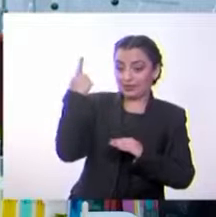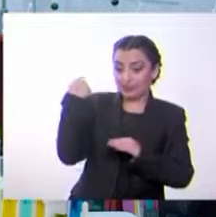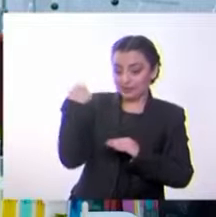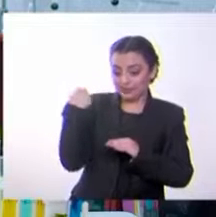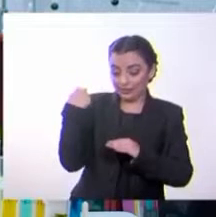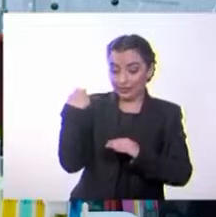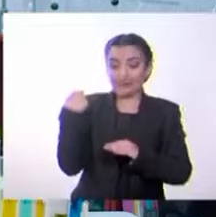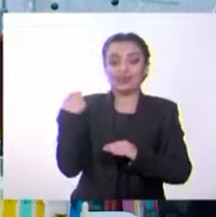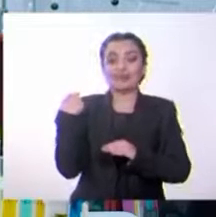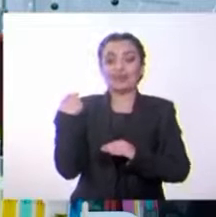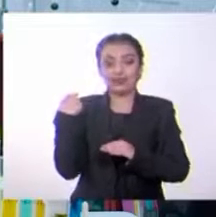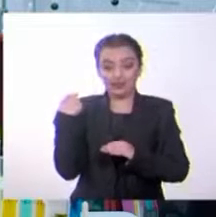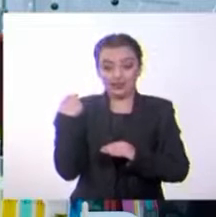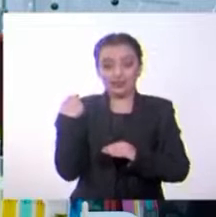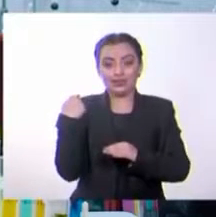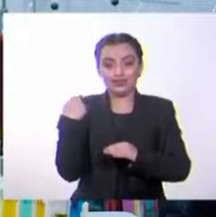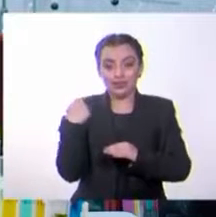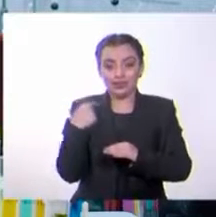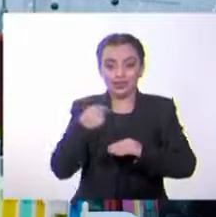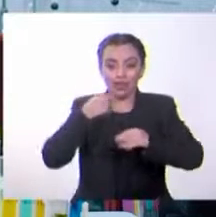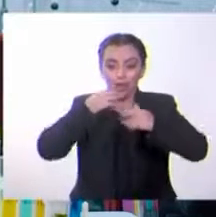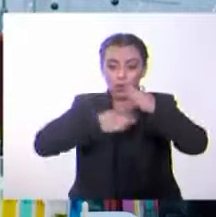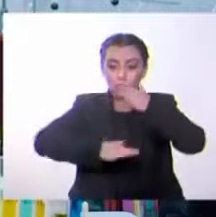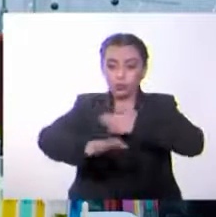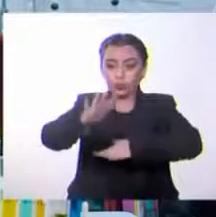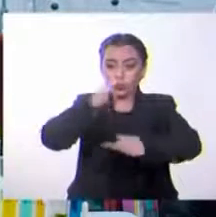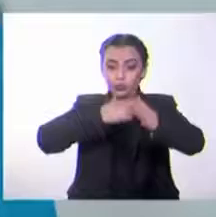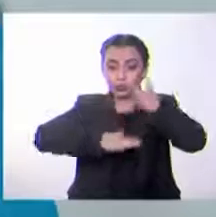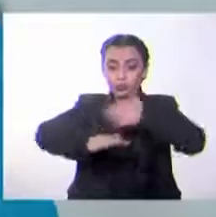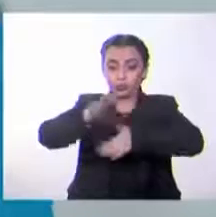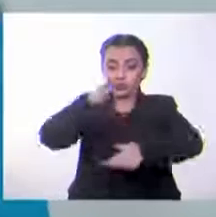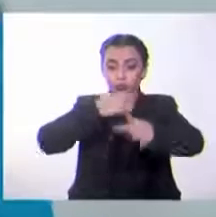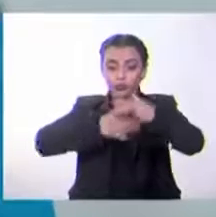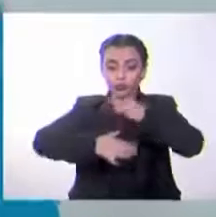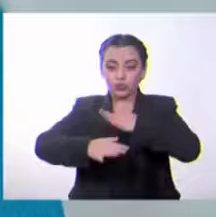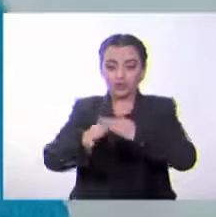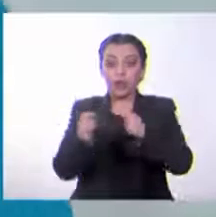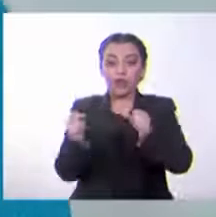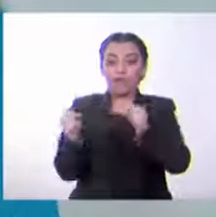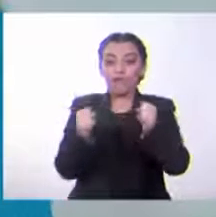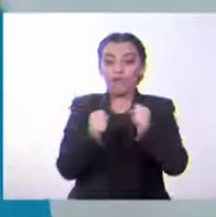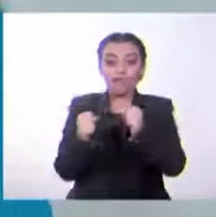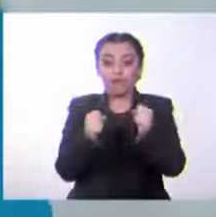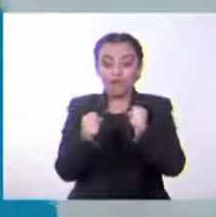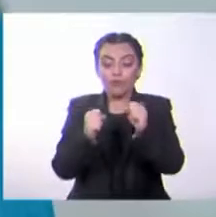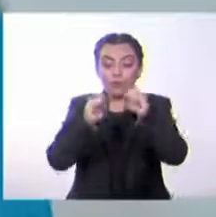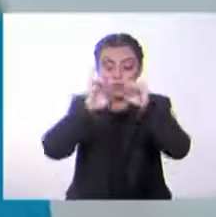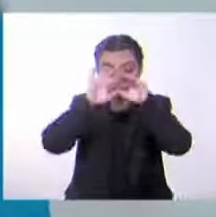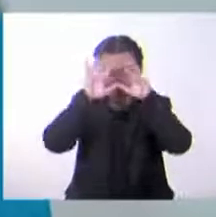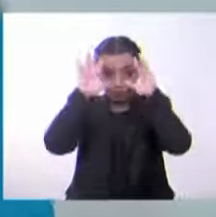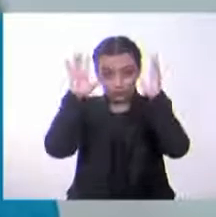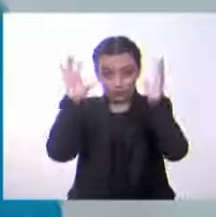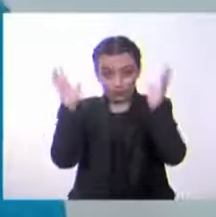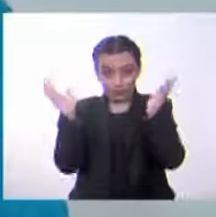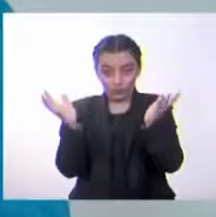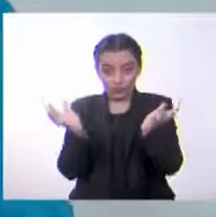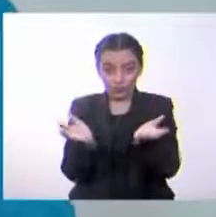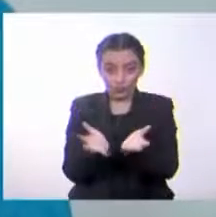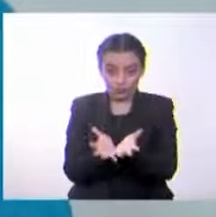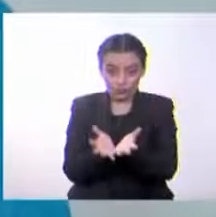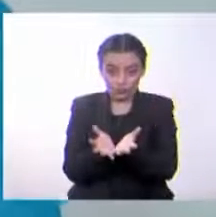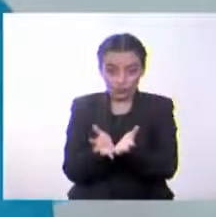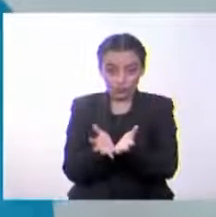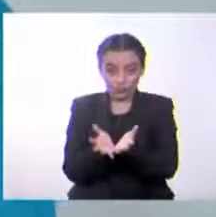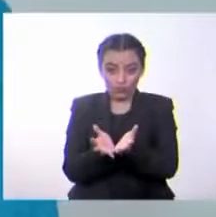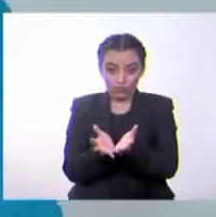el refrigerante de todo el planeta. Prácticamente los océanos o el agua salada